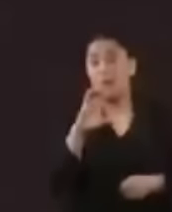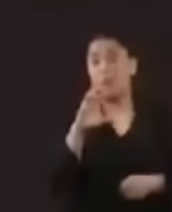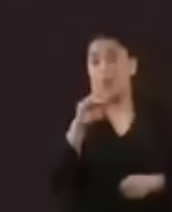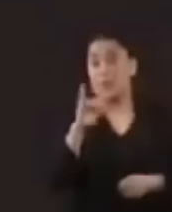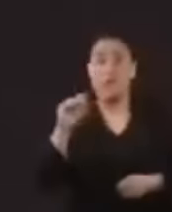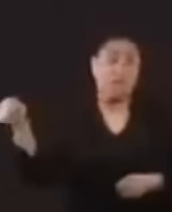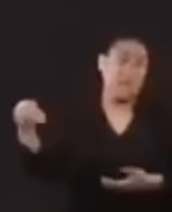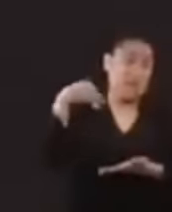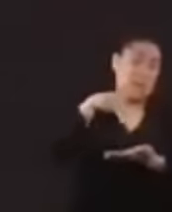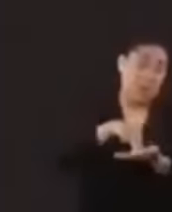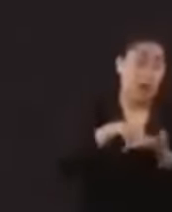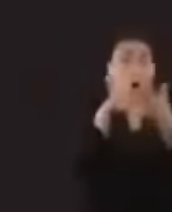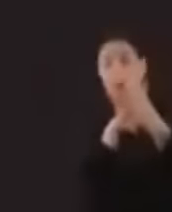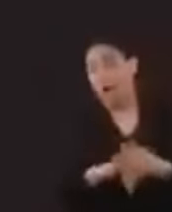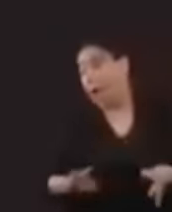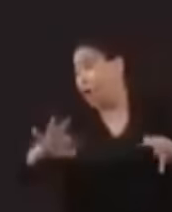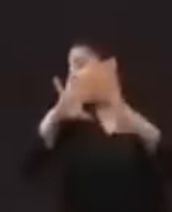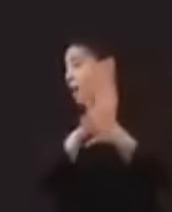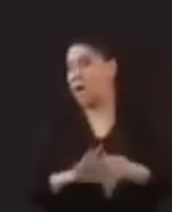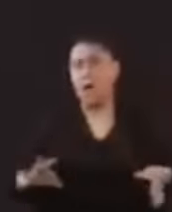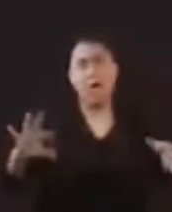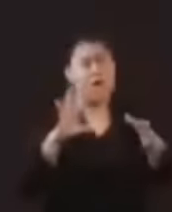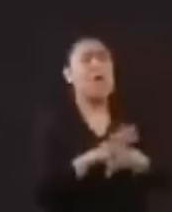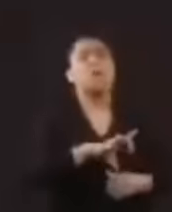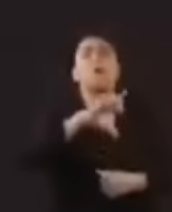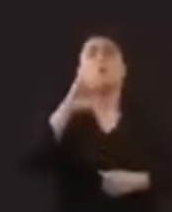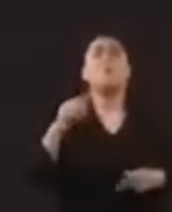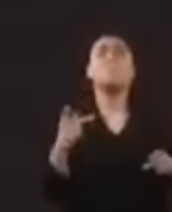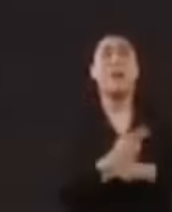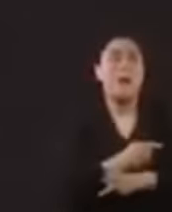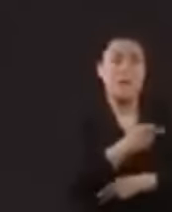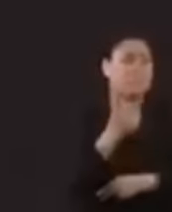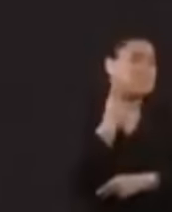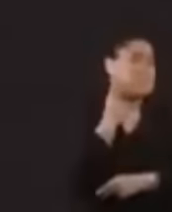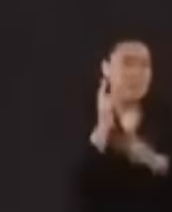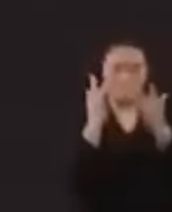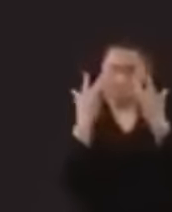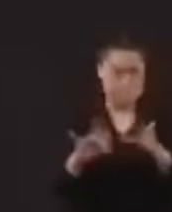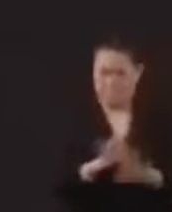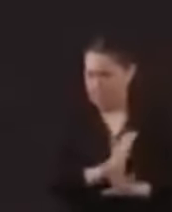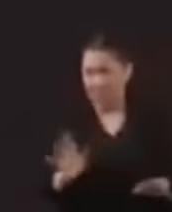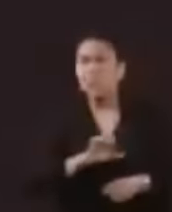se desgarraba las vestiduras. ¿Qué hizo cuando dejó de ser diputado?